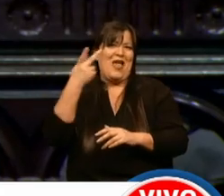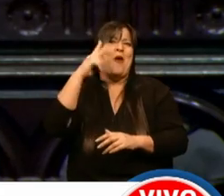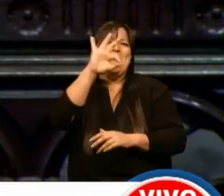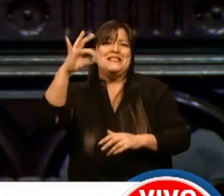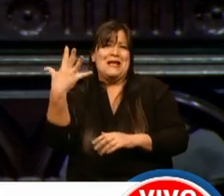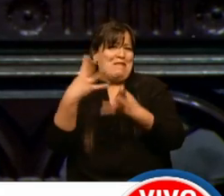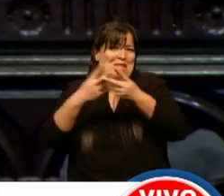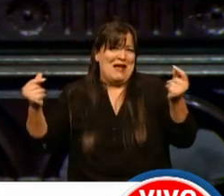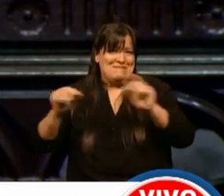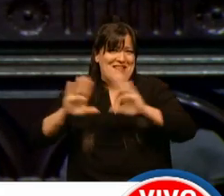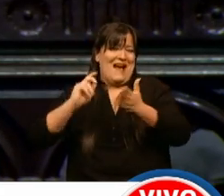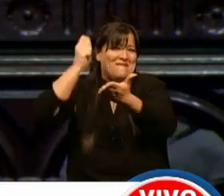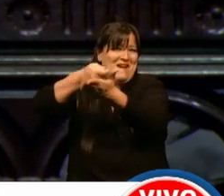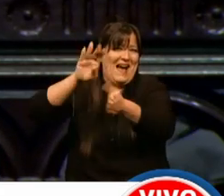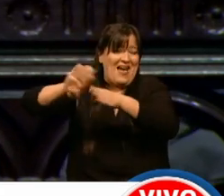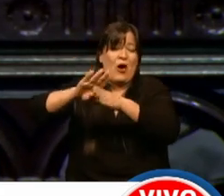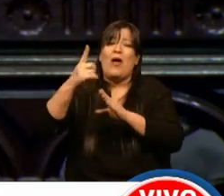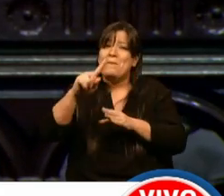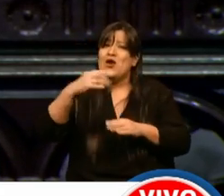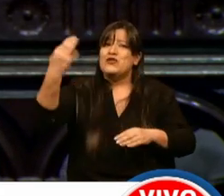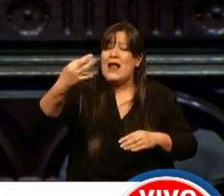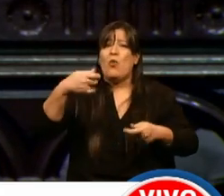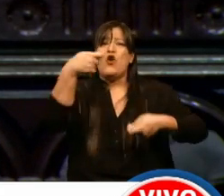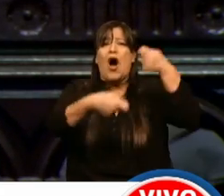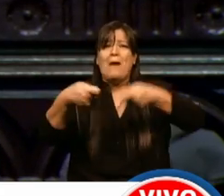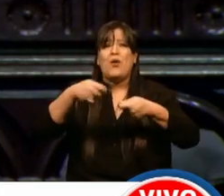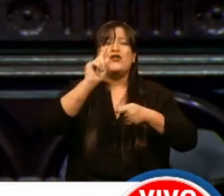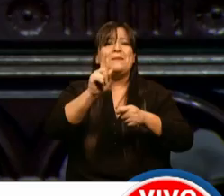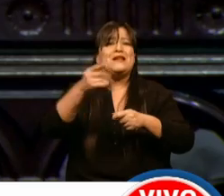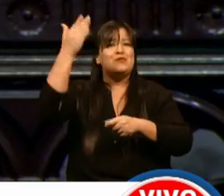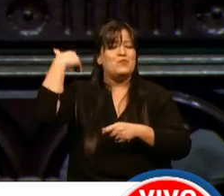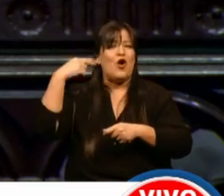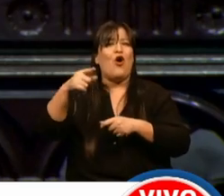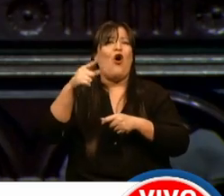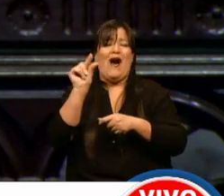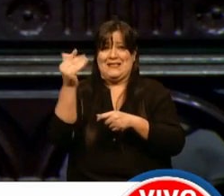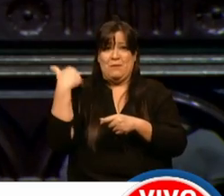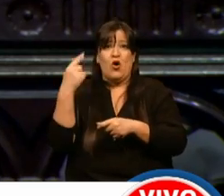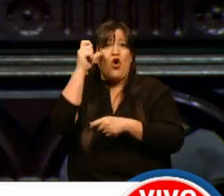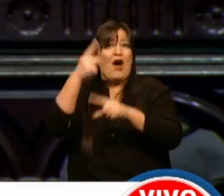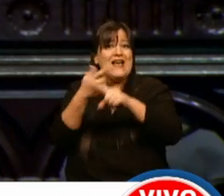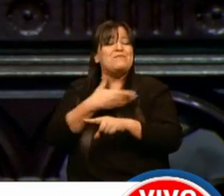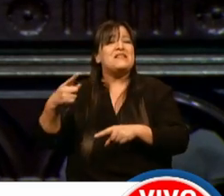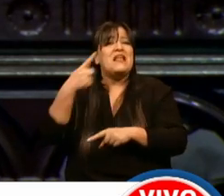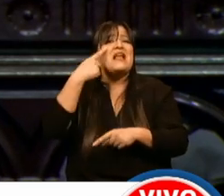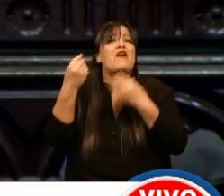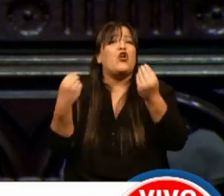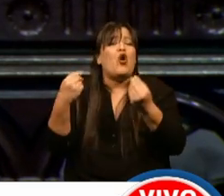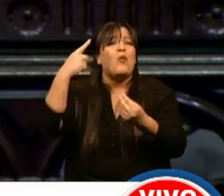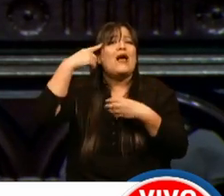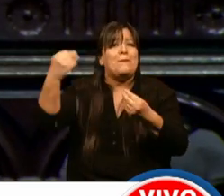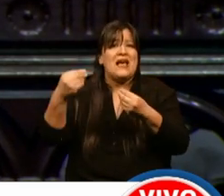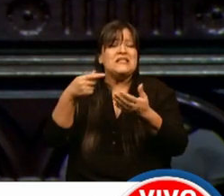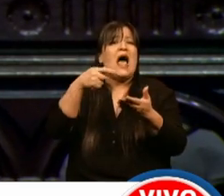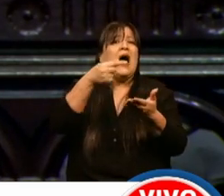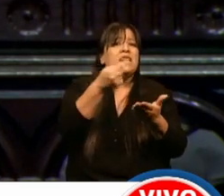estamos viendo y que sería muy bueno los aportes de la fuerza que gobernó en la argentina hasta hace muy poco para escuchar cómo piensa que hay